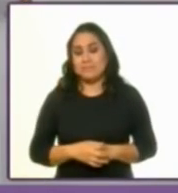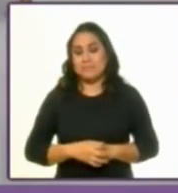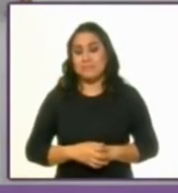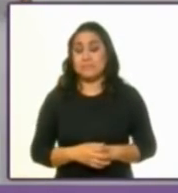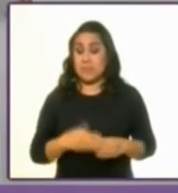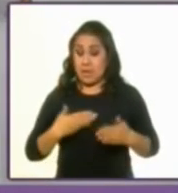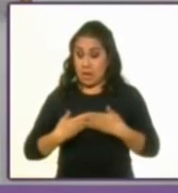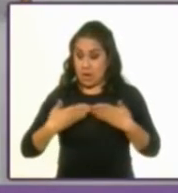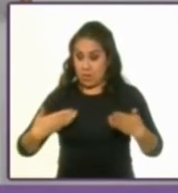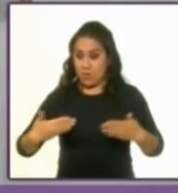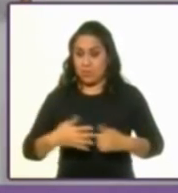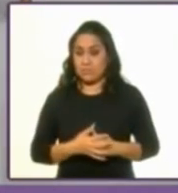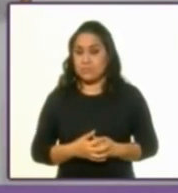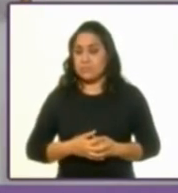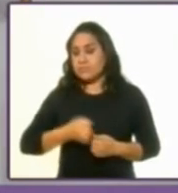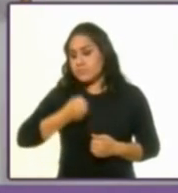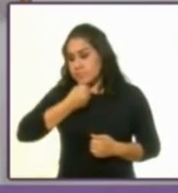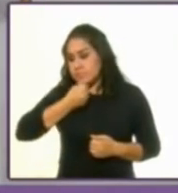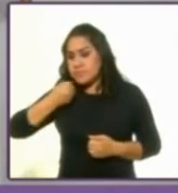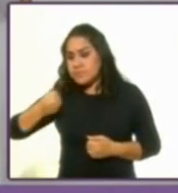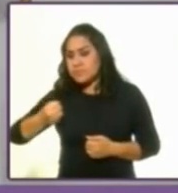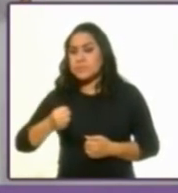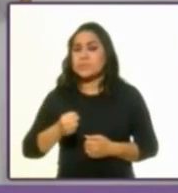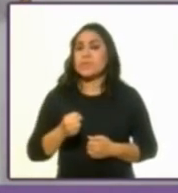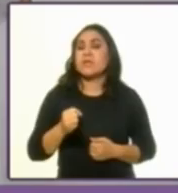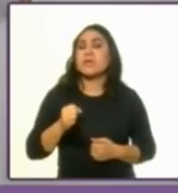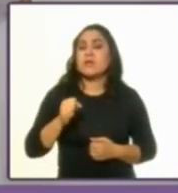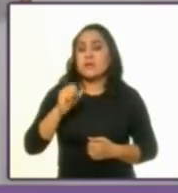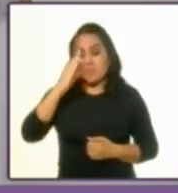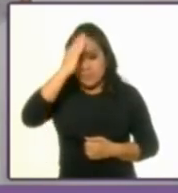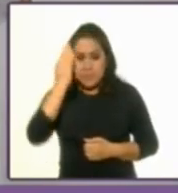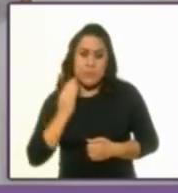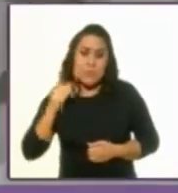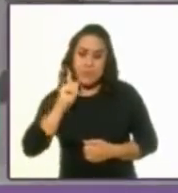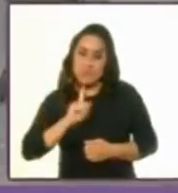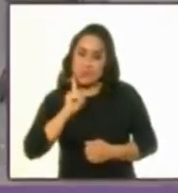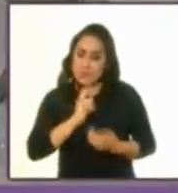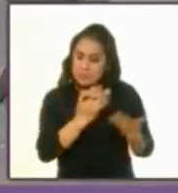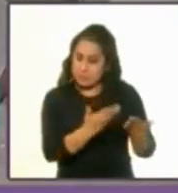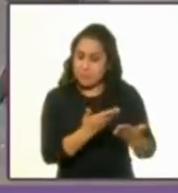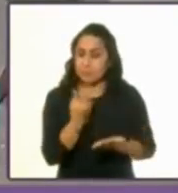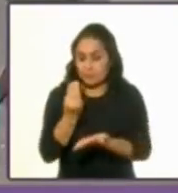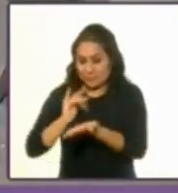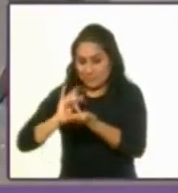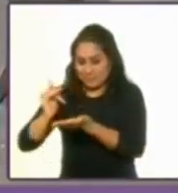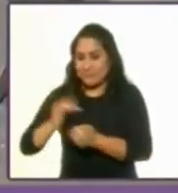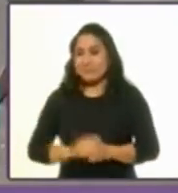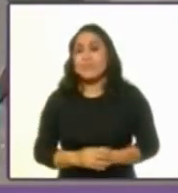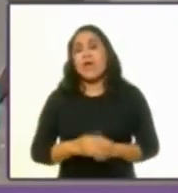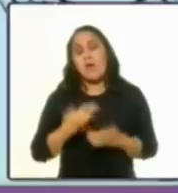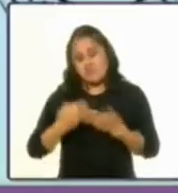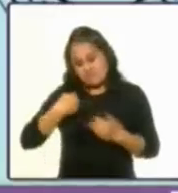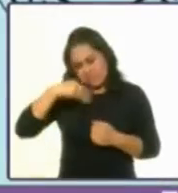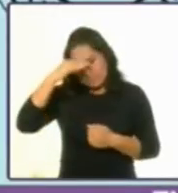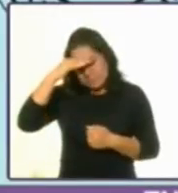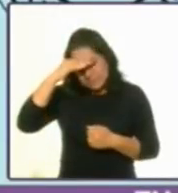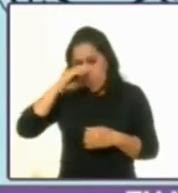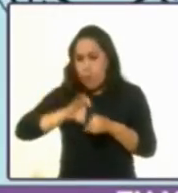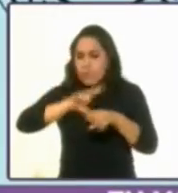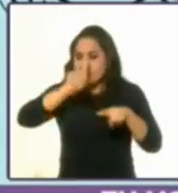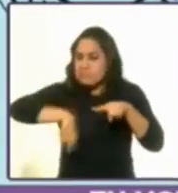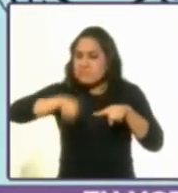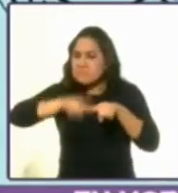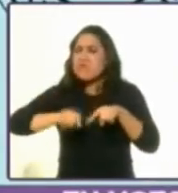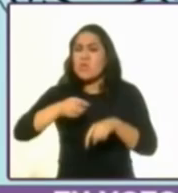ahora la palabra alejandra barrales cercana muchas gracias la única forma de combatir la igualdad